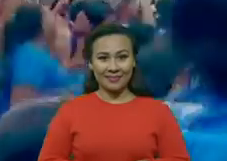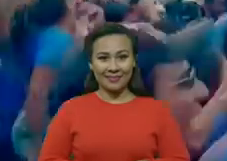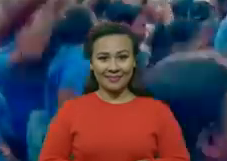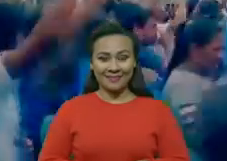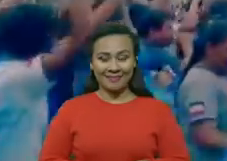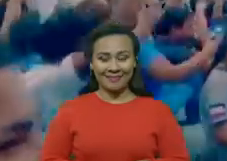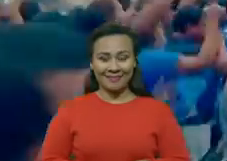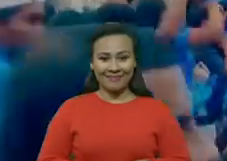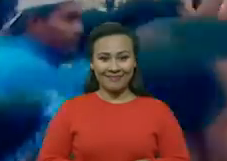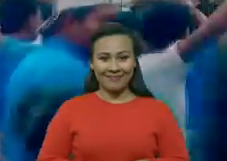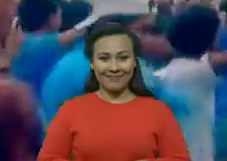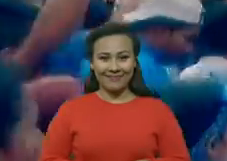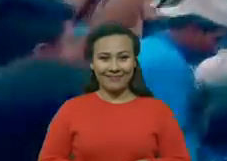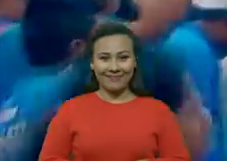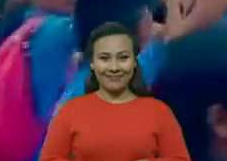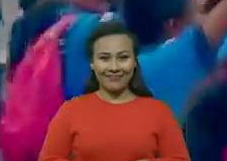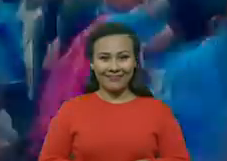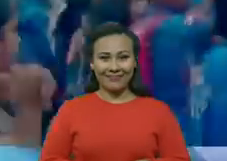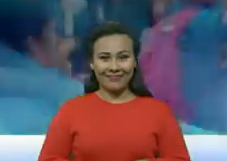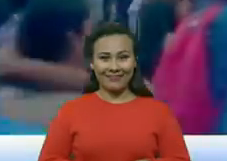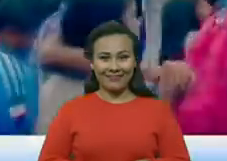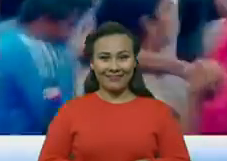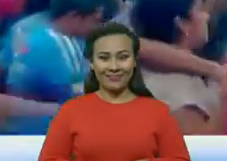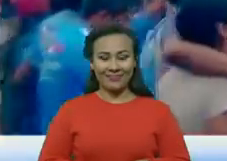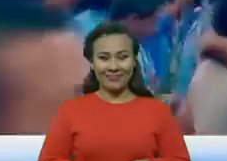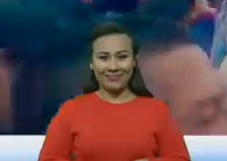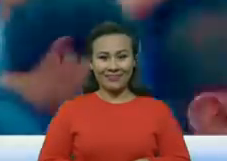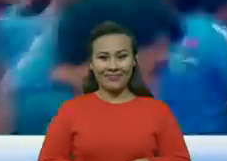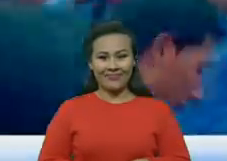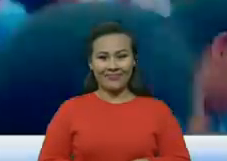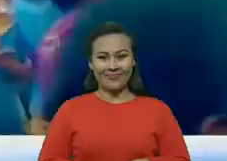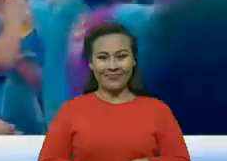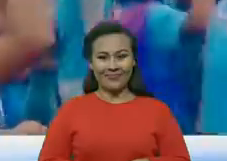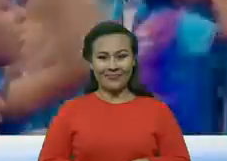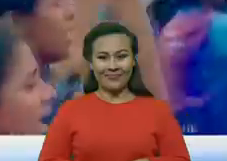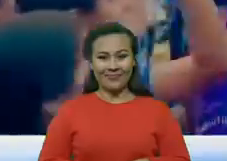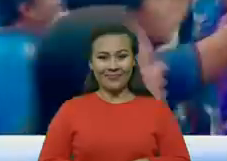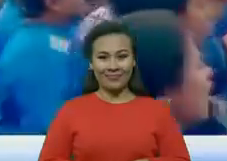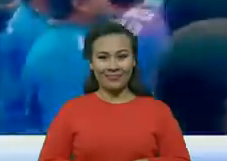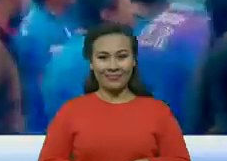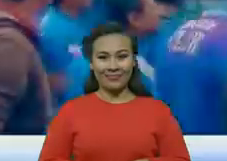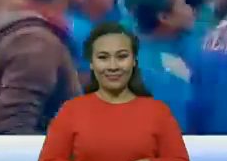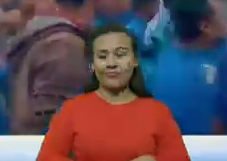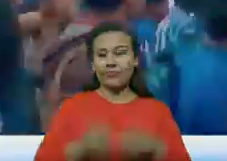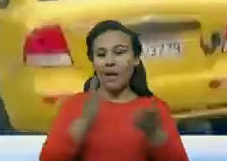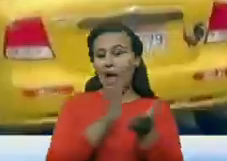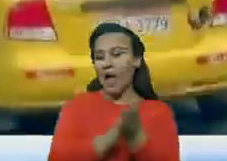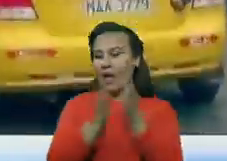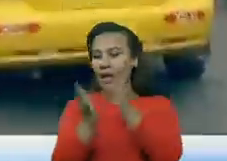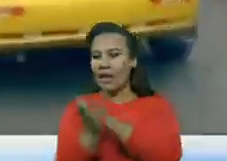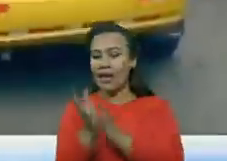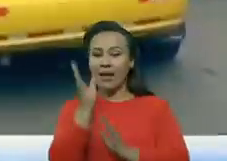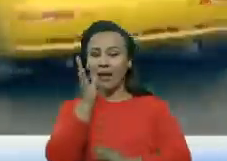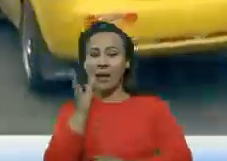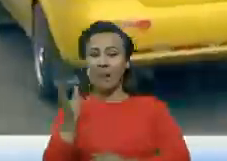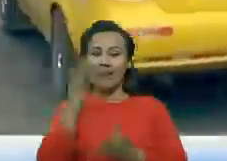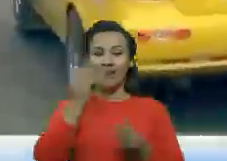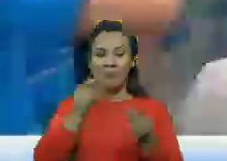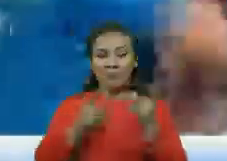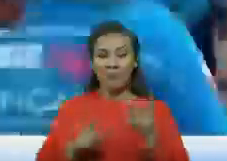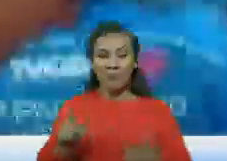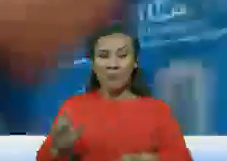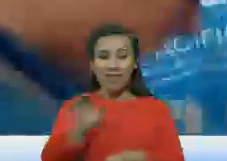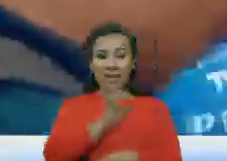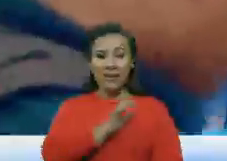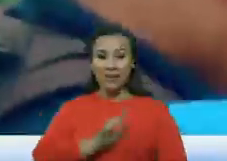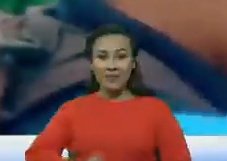Con Con cánticos, cientos de hinchas de Melec salieron a